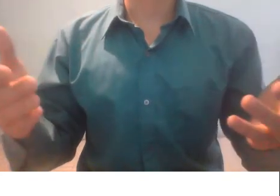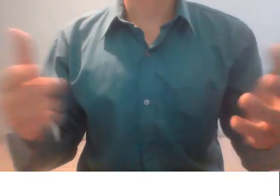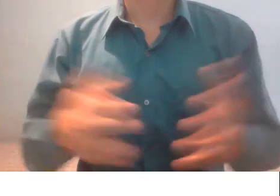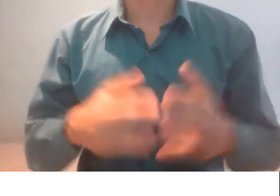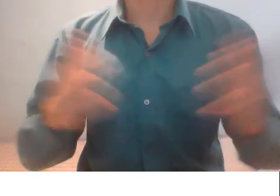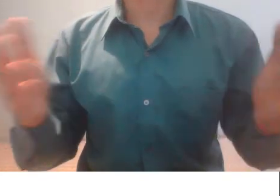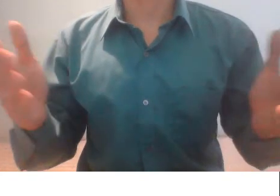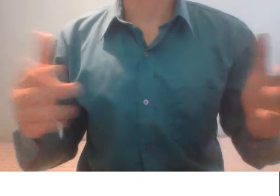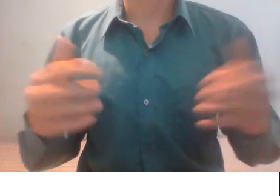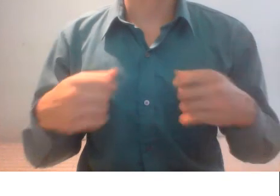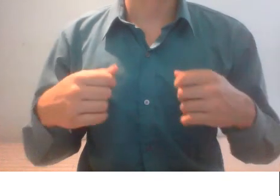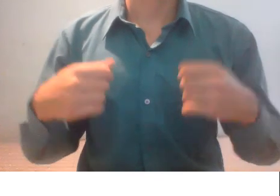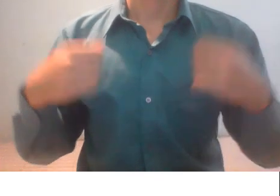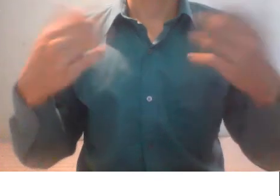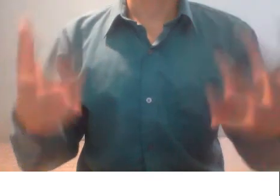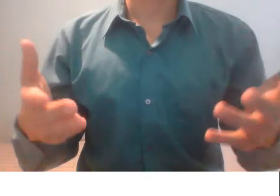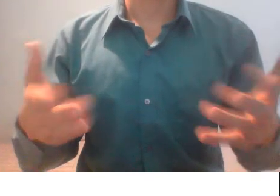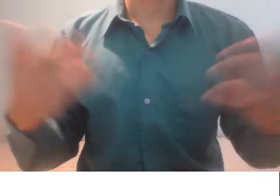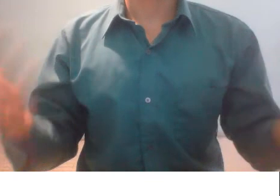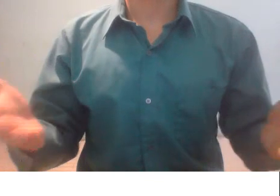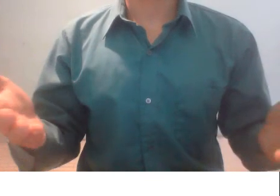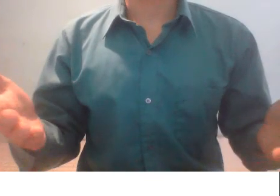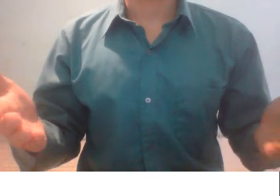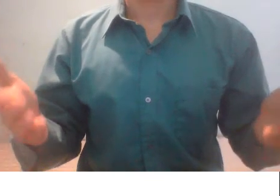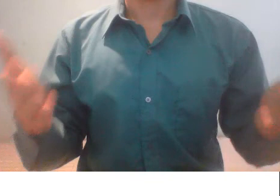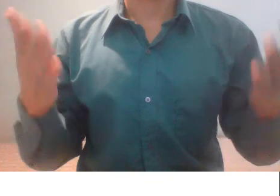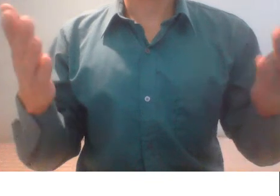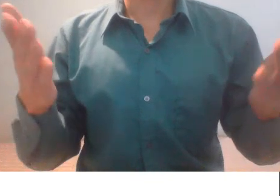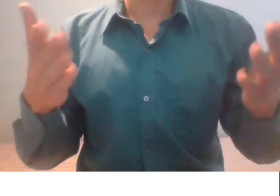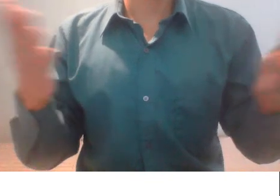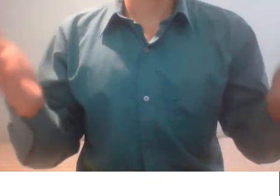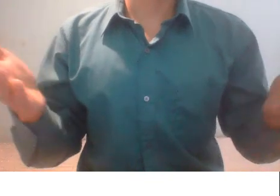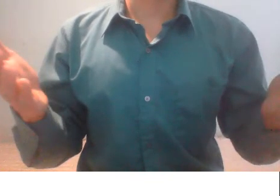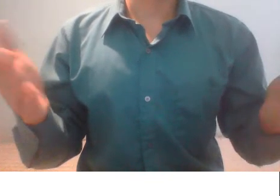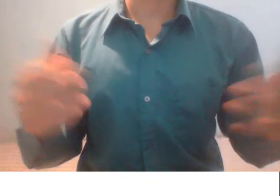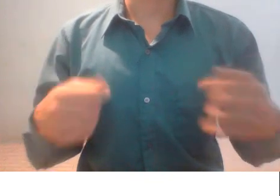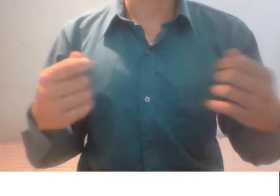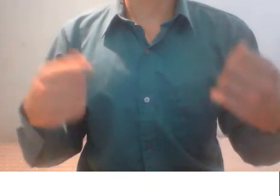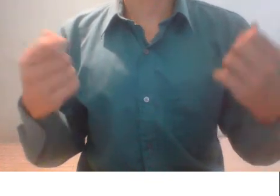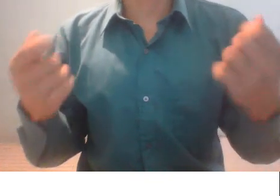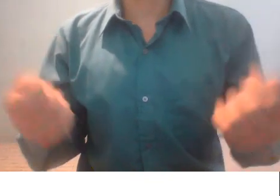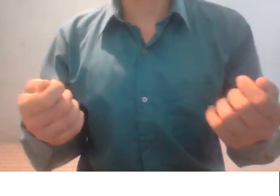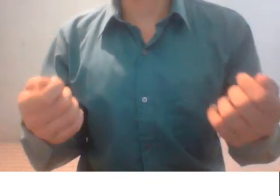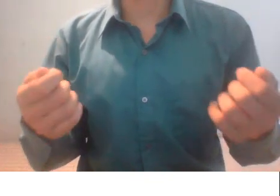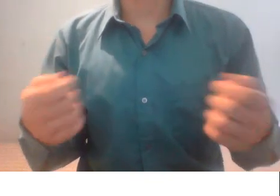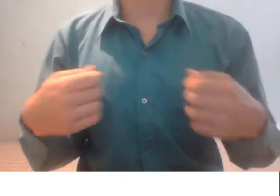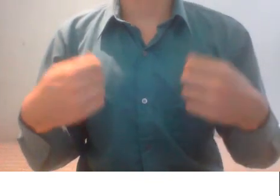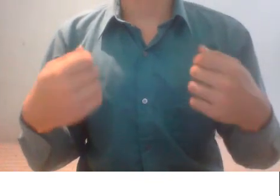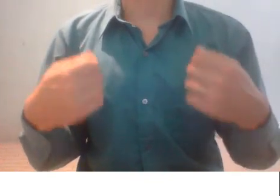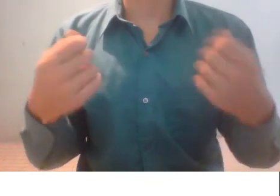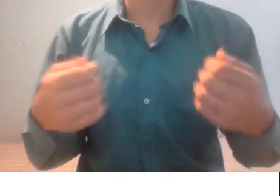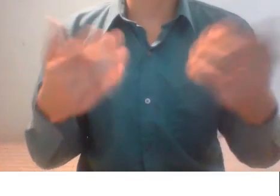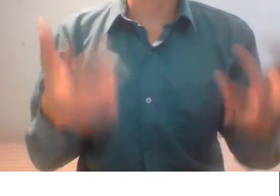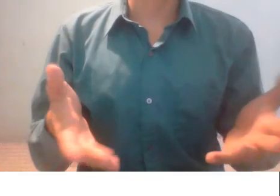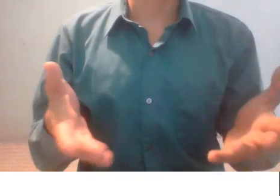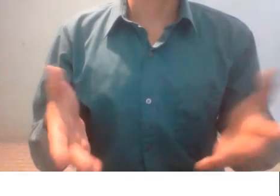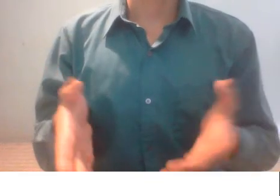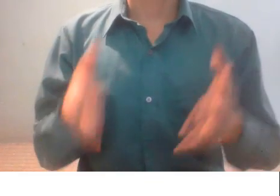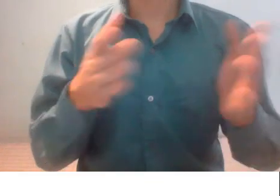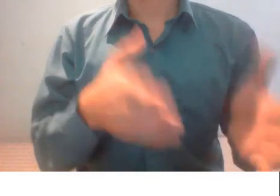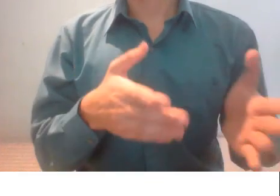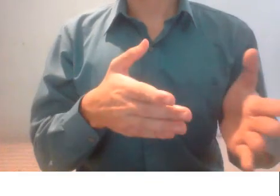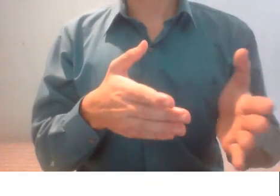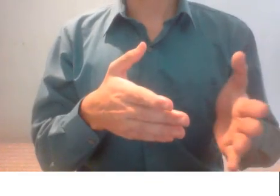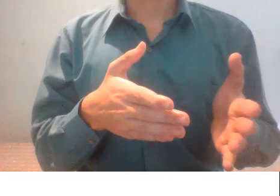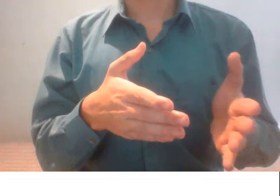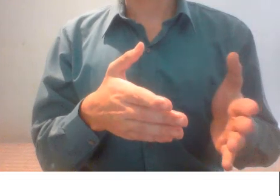llegar al punto en donde las empresas debían miles de millones. Ese es uno de los problemas y ahora se están quejando que tienen que pagar esos miles de millones que